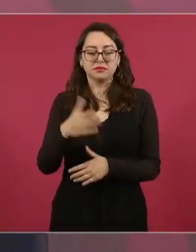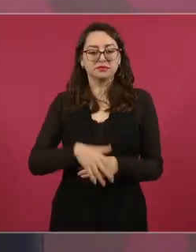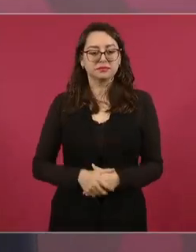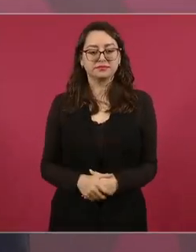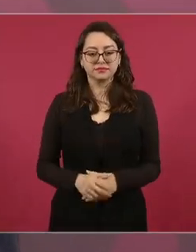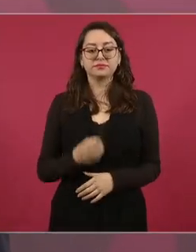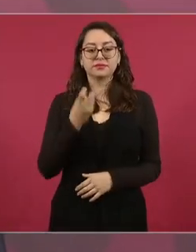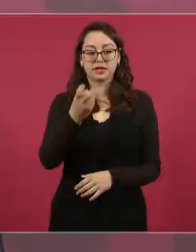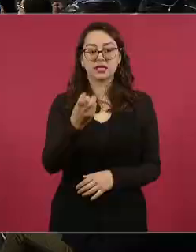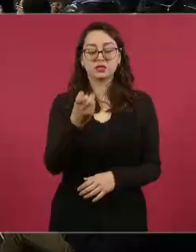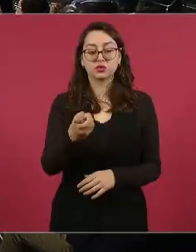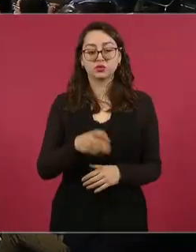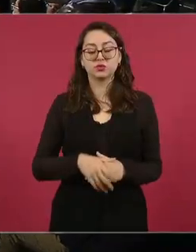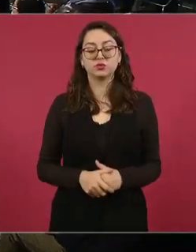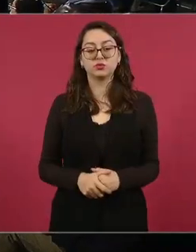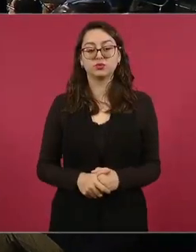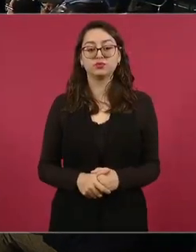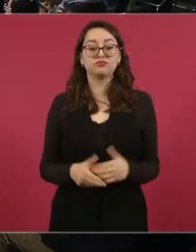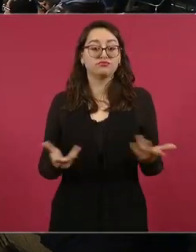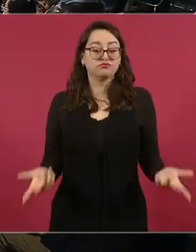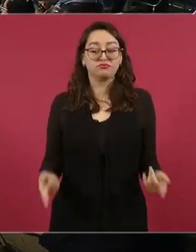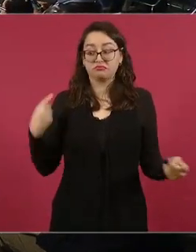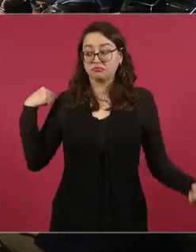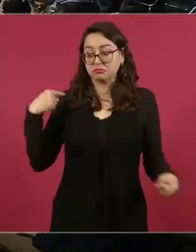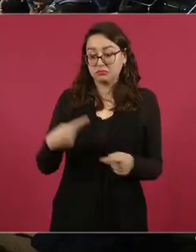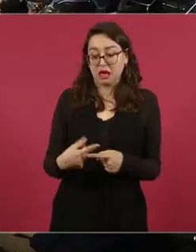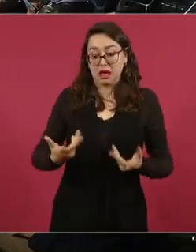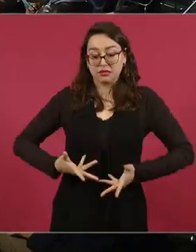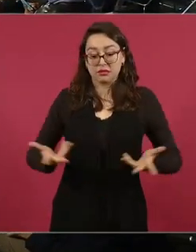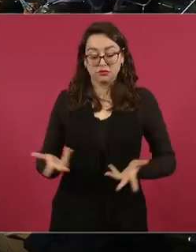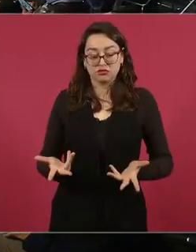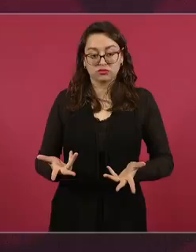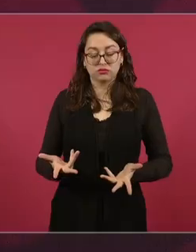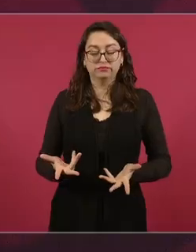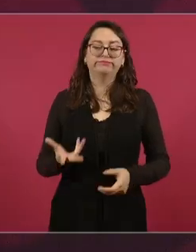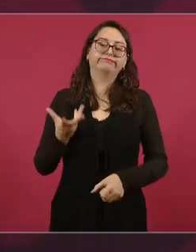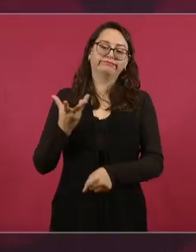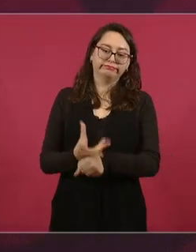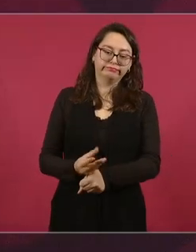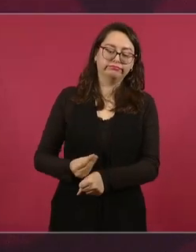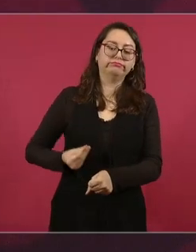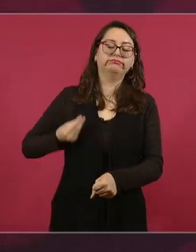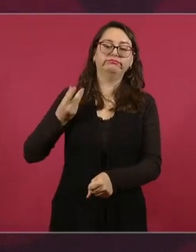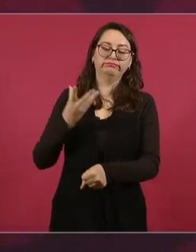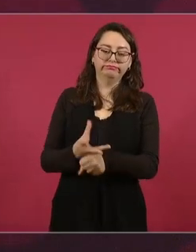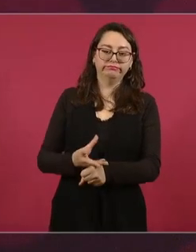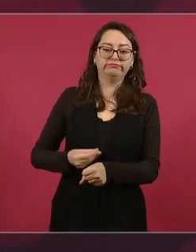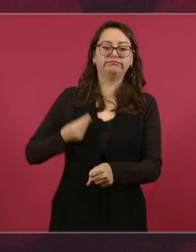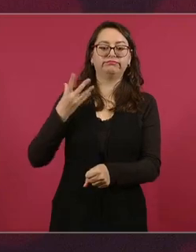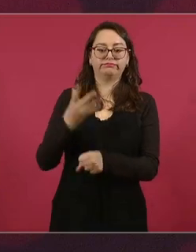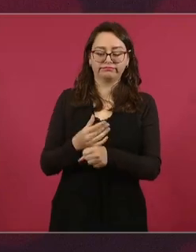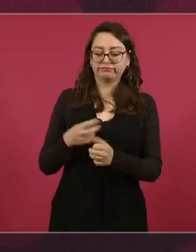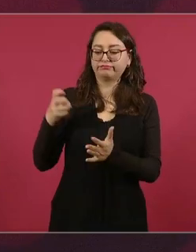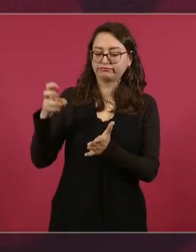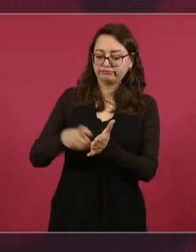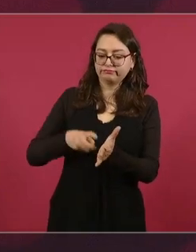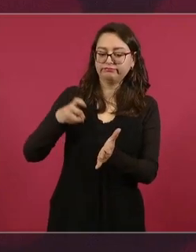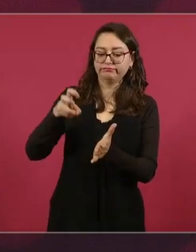decir. ¿Qué se está haciendo? procurar, ya es un compromiso,